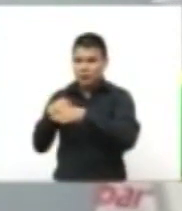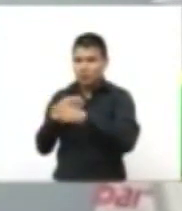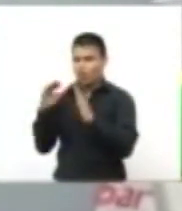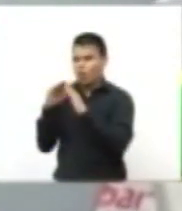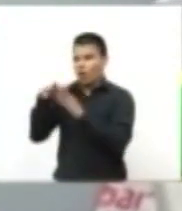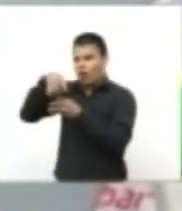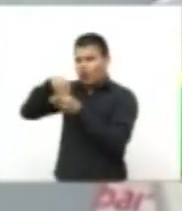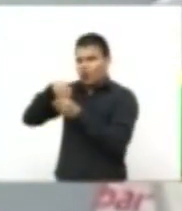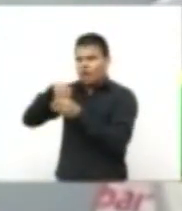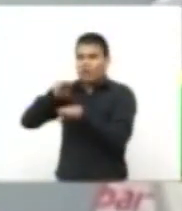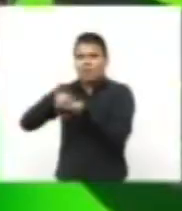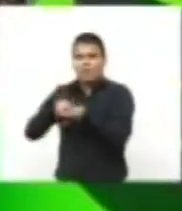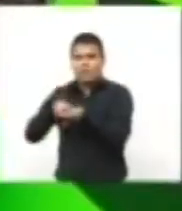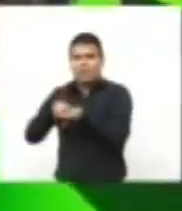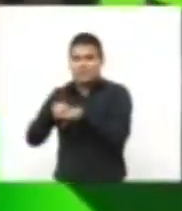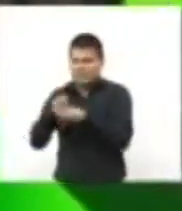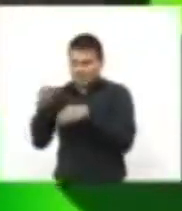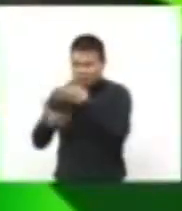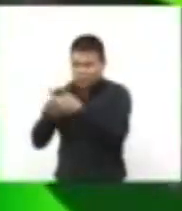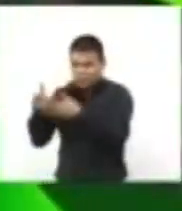en medio de total hermetismo.